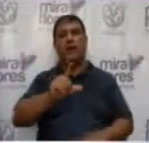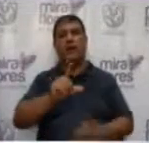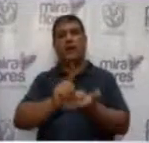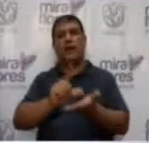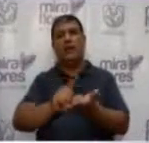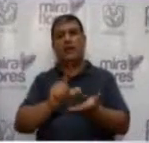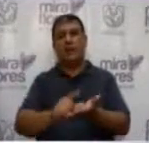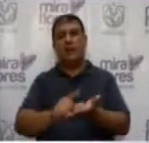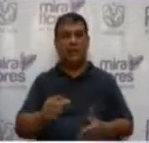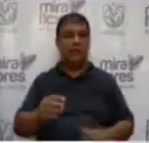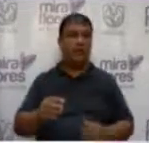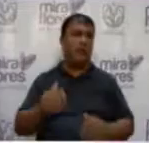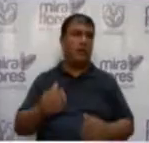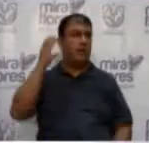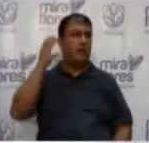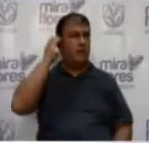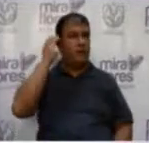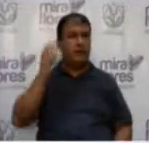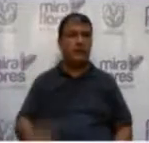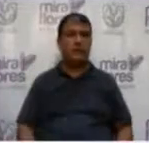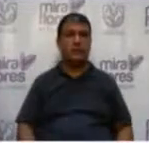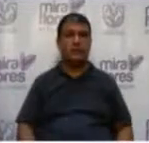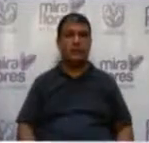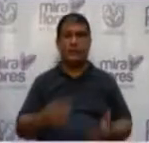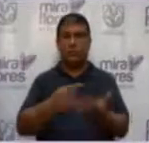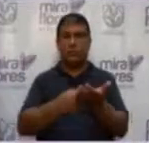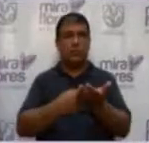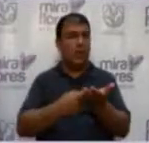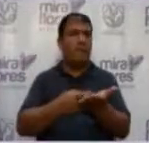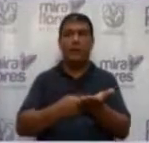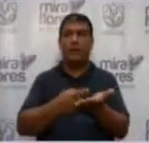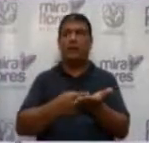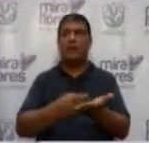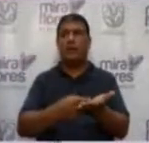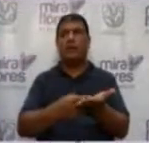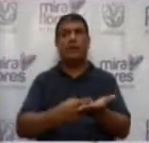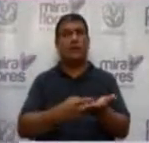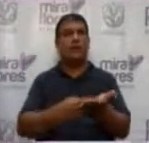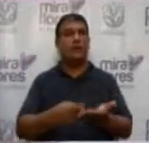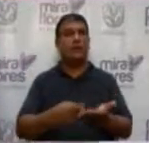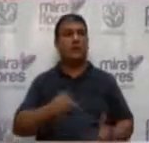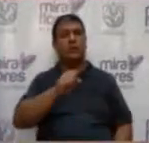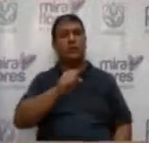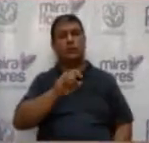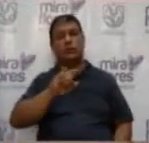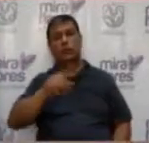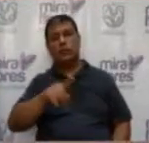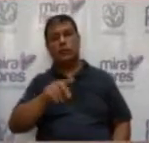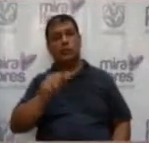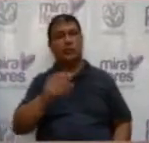Canseco del distrito de Miraflores. Al debate, señor Sousa,